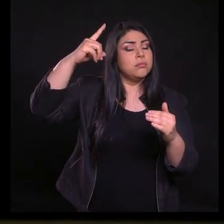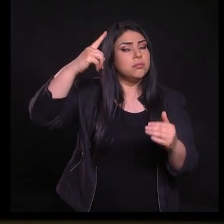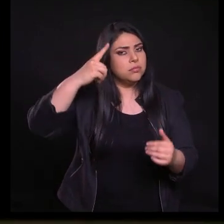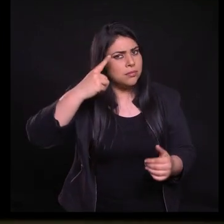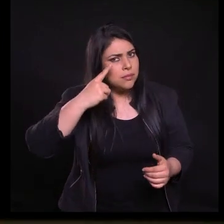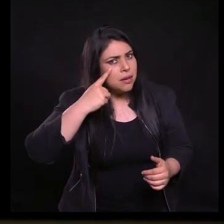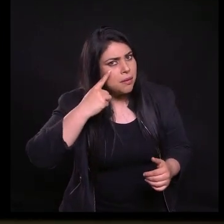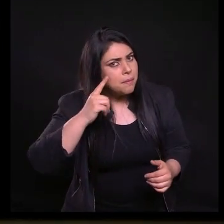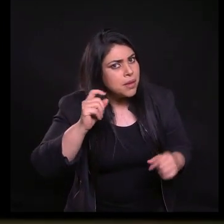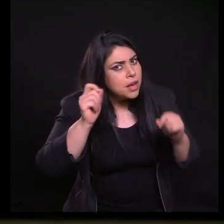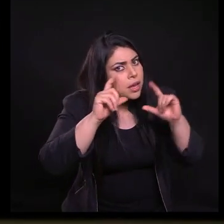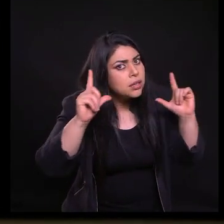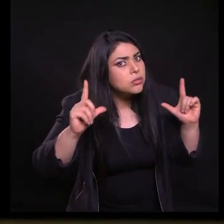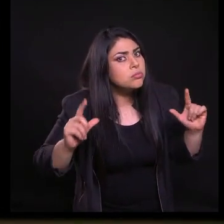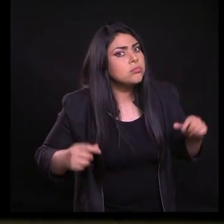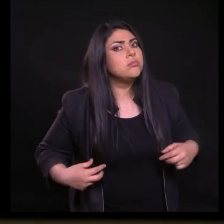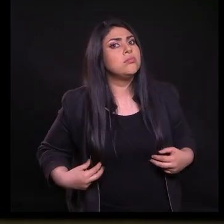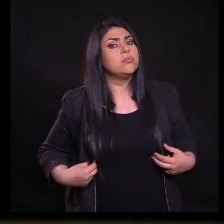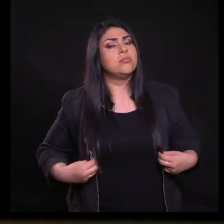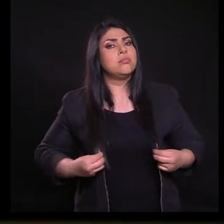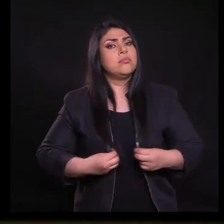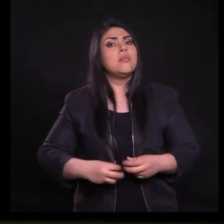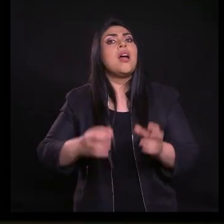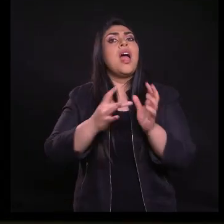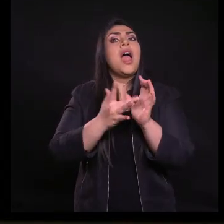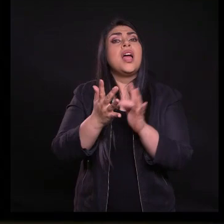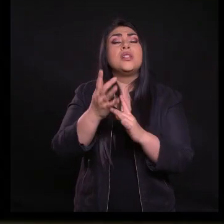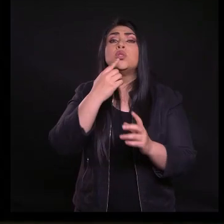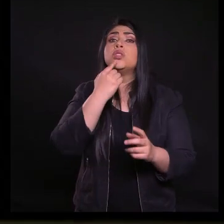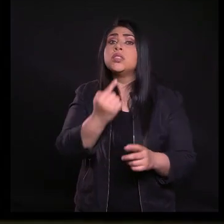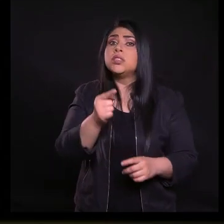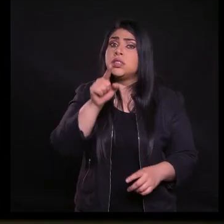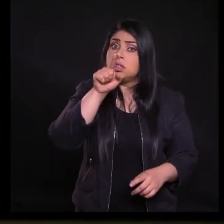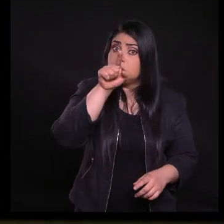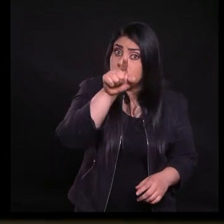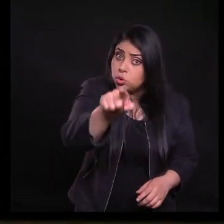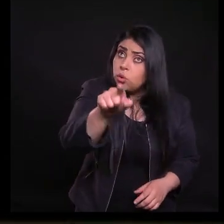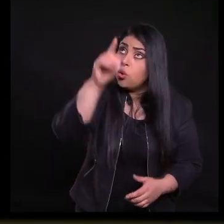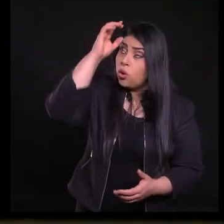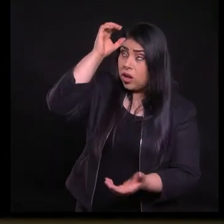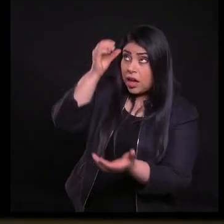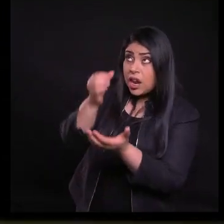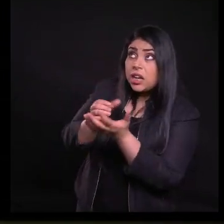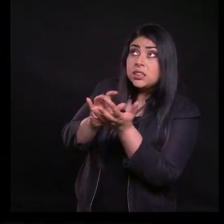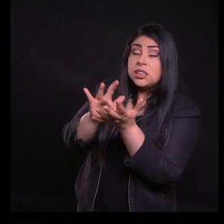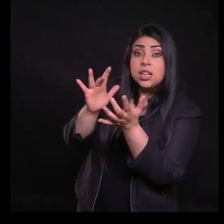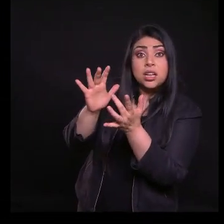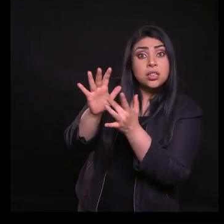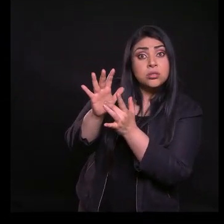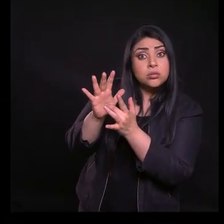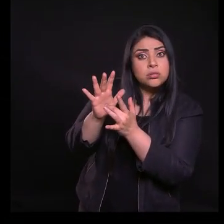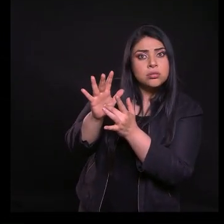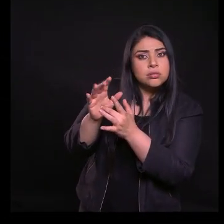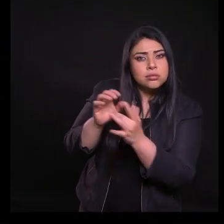salgo aquí impresionante jesús te está diciendo que si tú estás dispuesto a creer en él prepárate